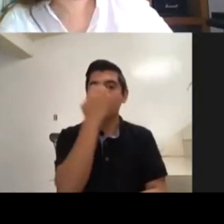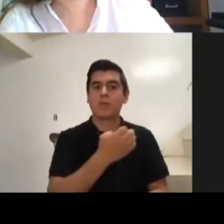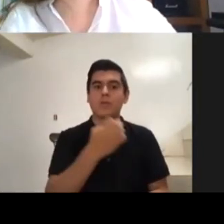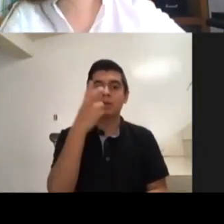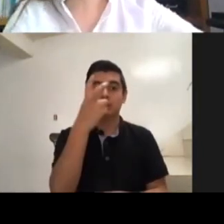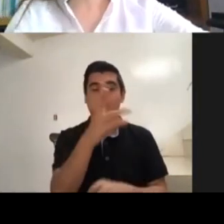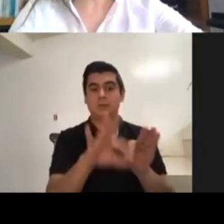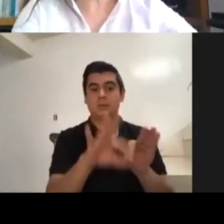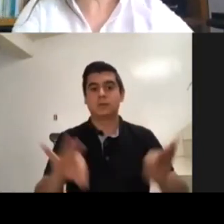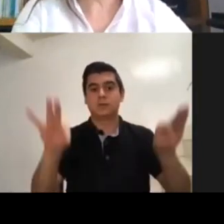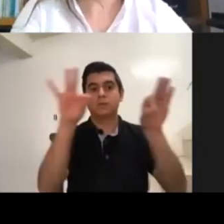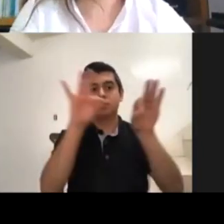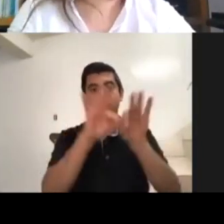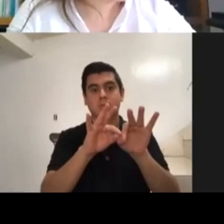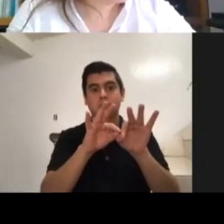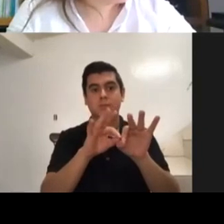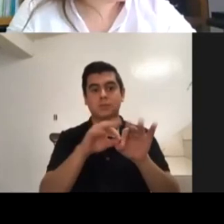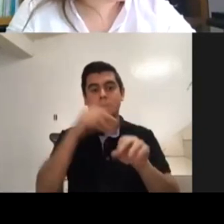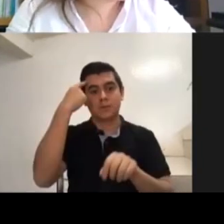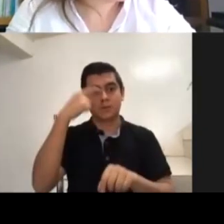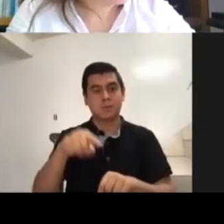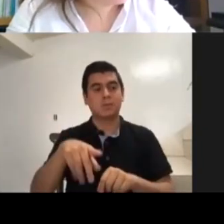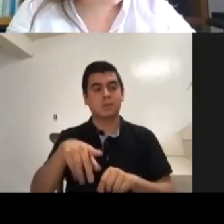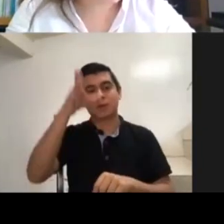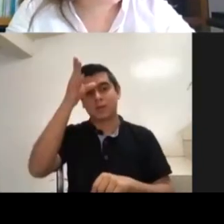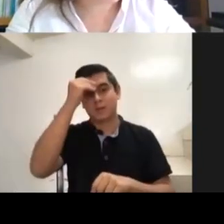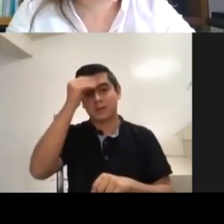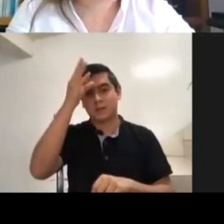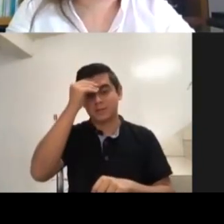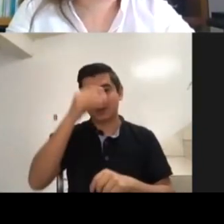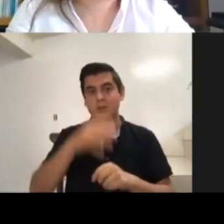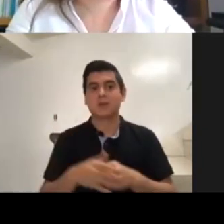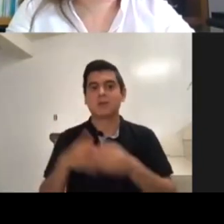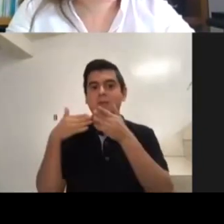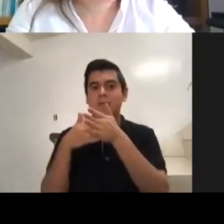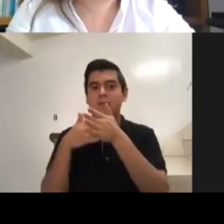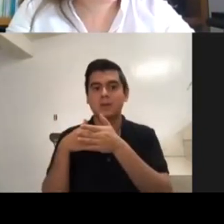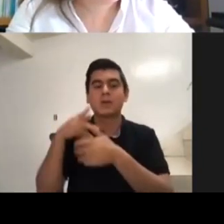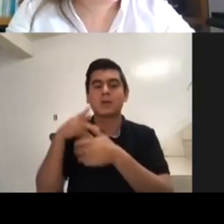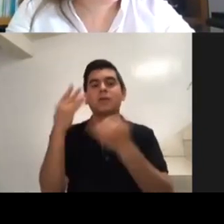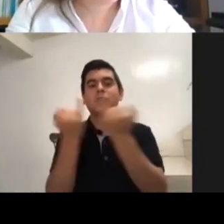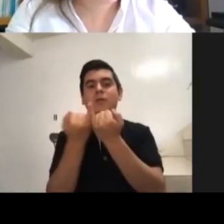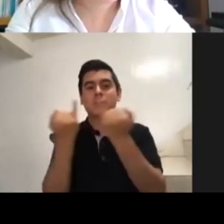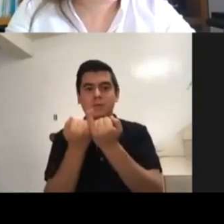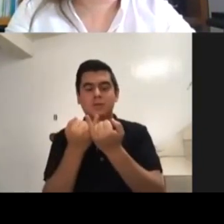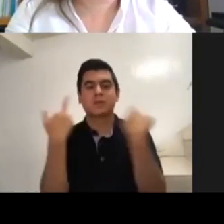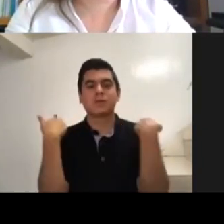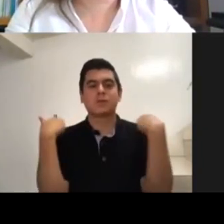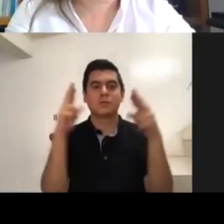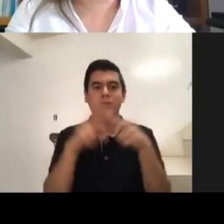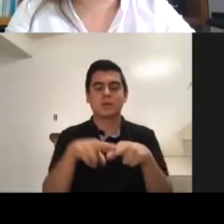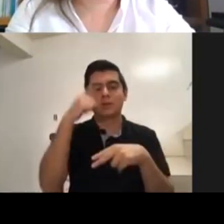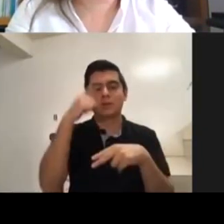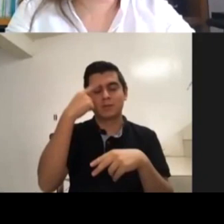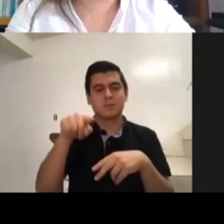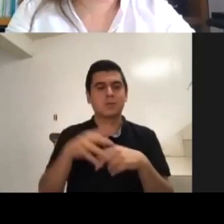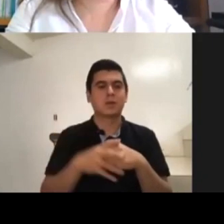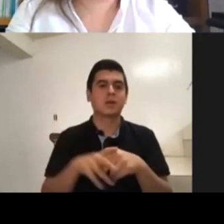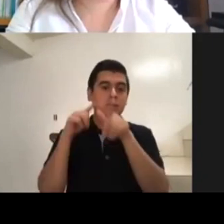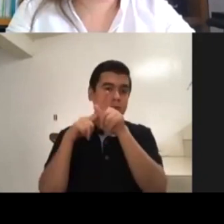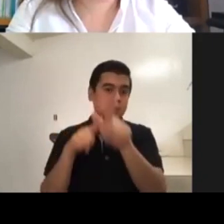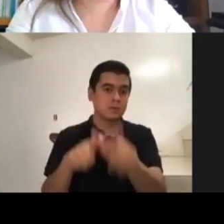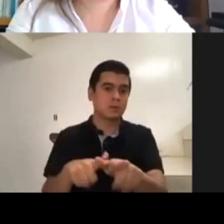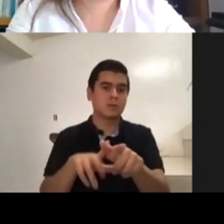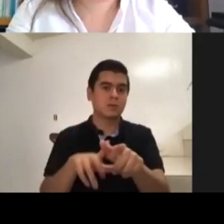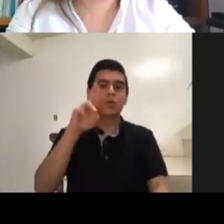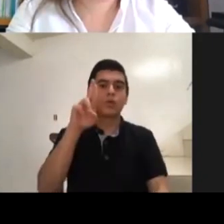barreras para el aprendizaje y la participación, con los maestros, los docentes, las unidades de USAER, las